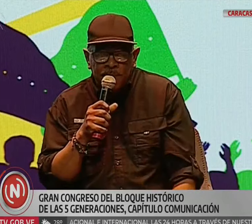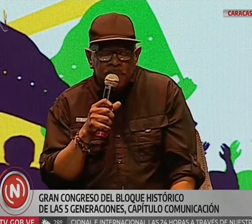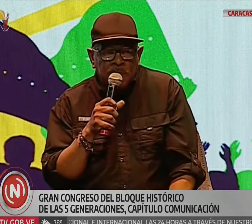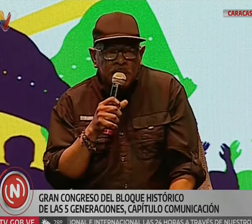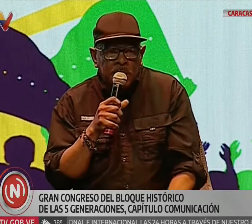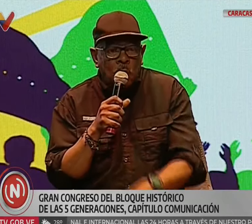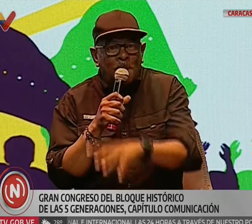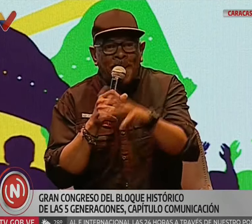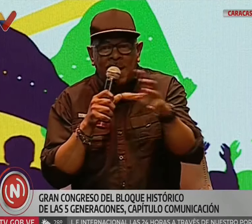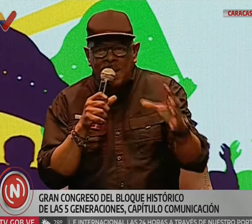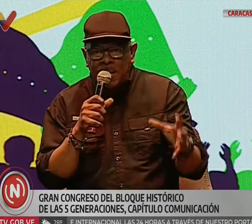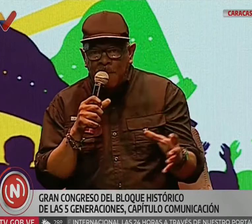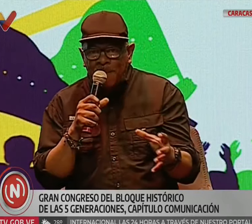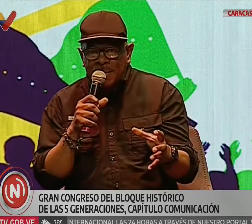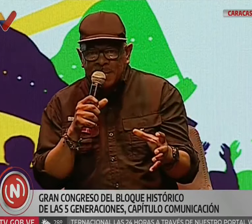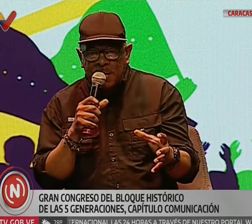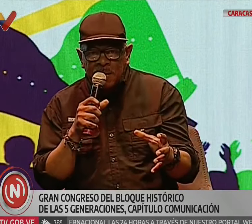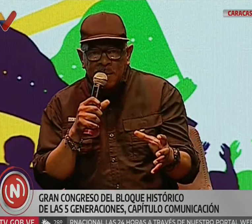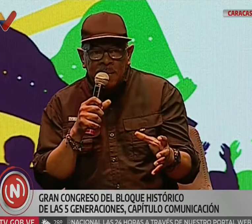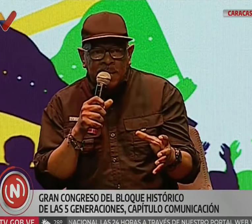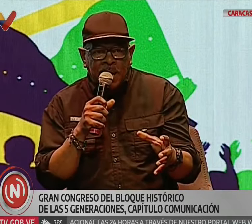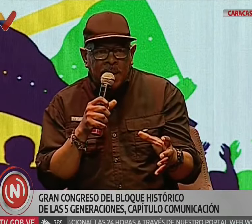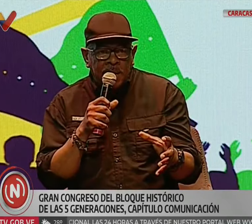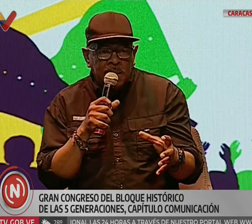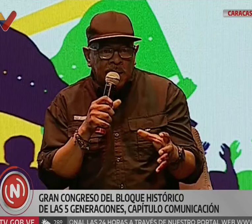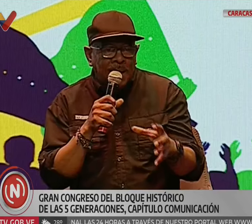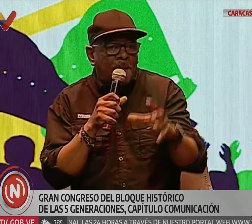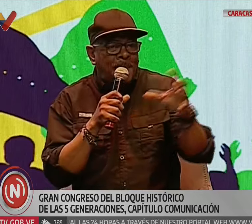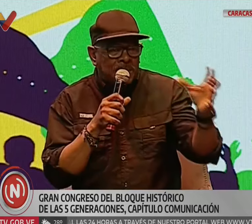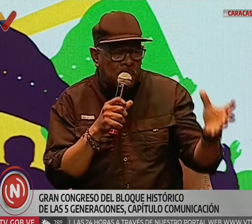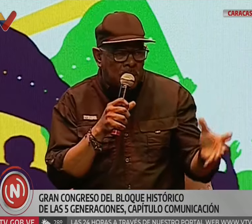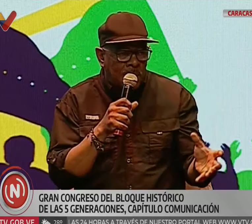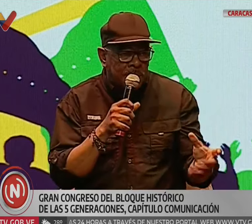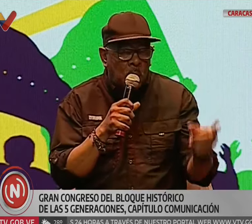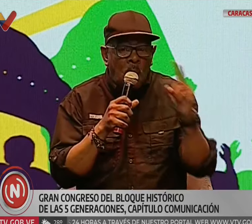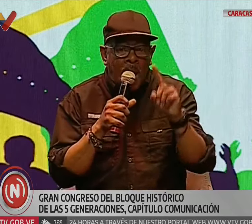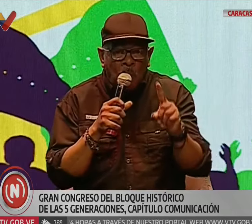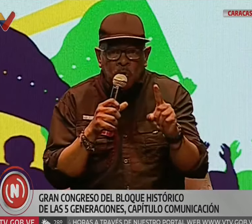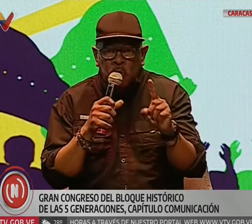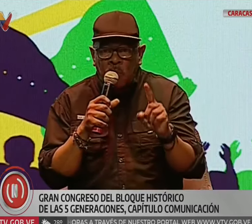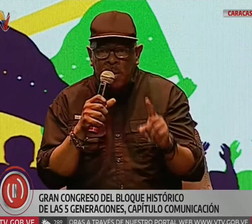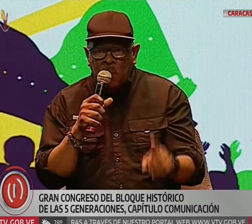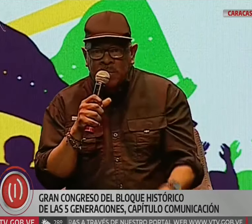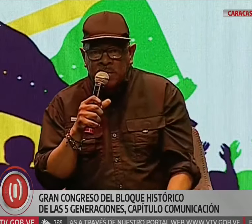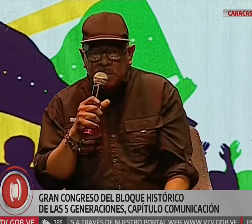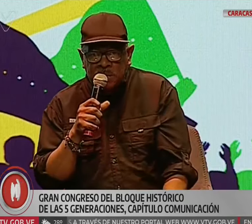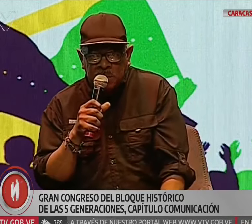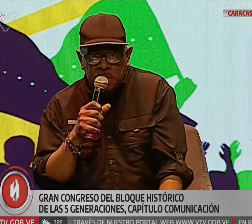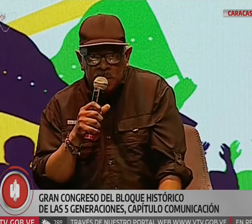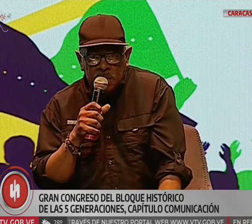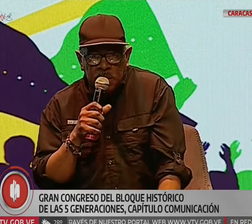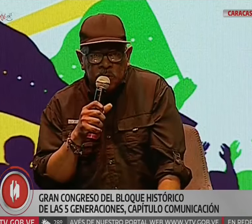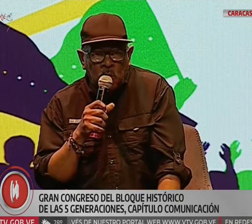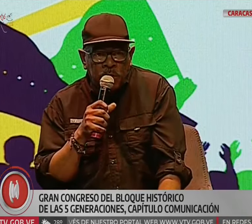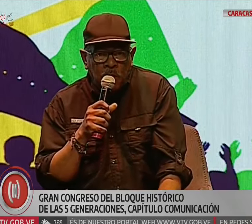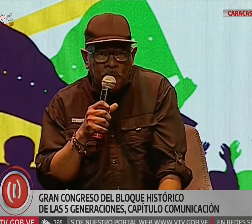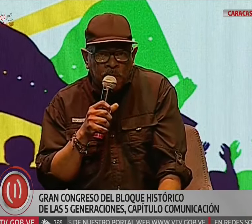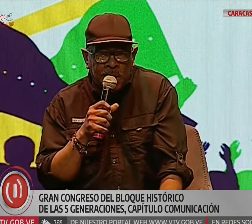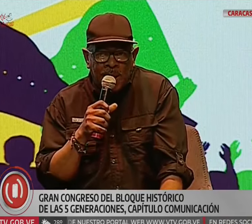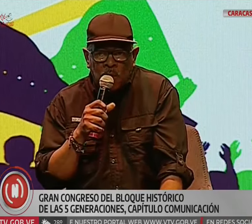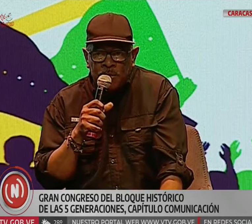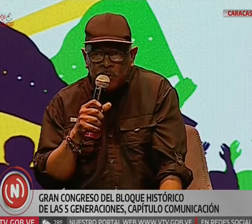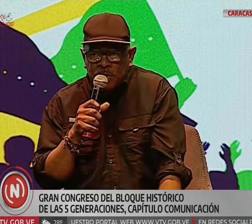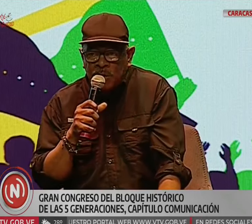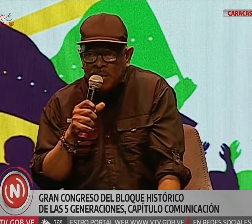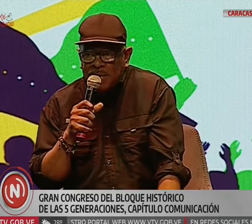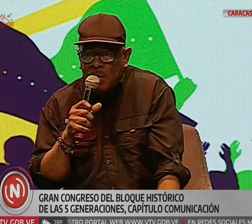televisora, y romper el esquema per se que en el espectro radioeléctrico aún todavía coexiste. Y esto lo digo